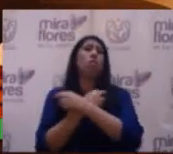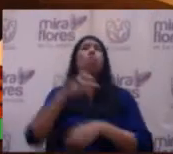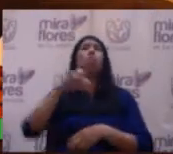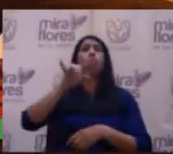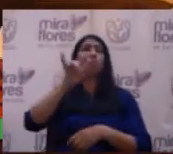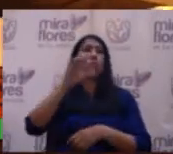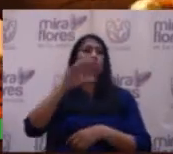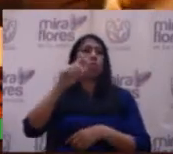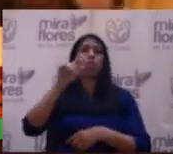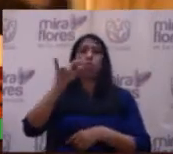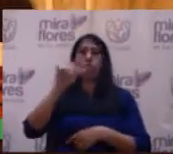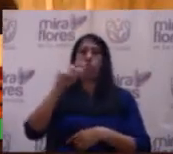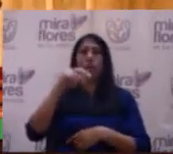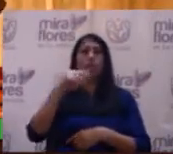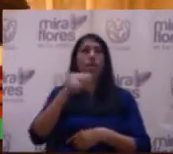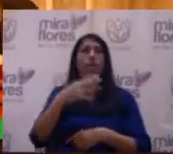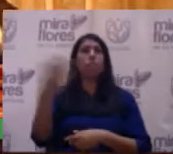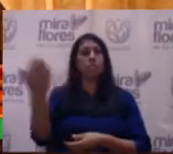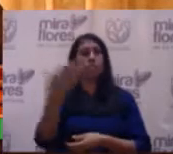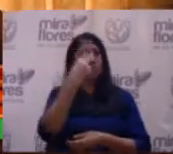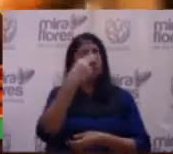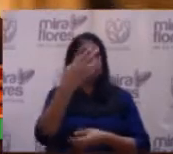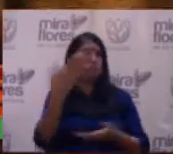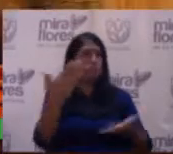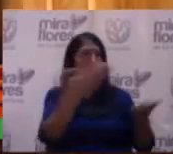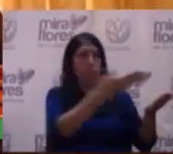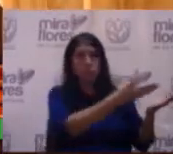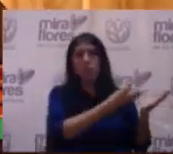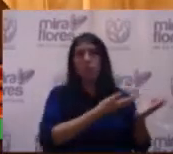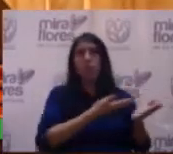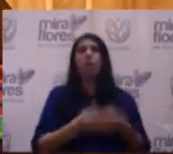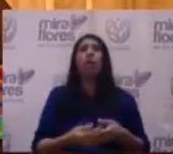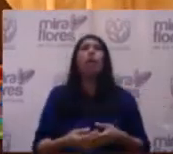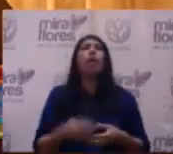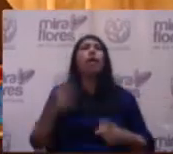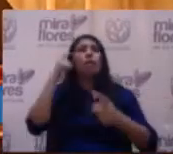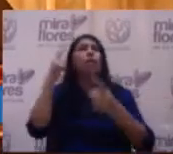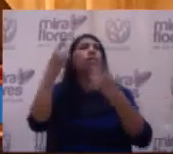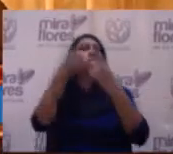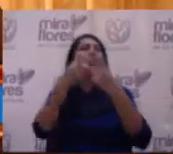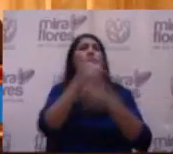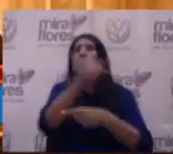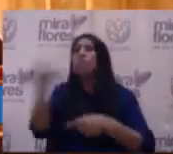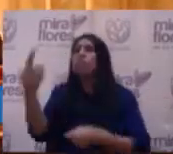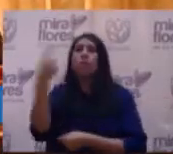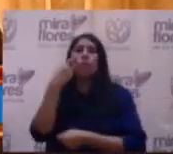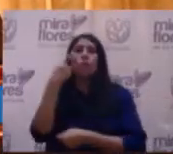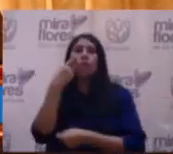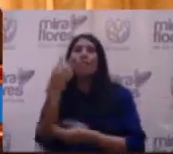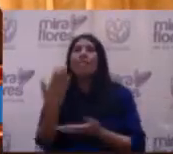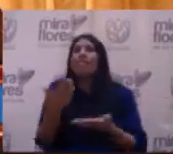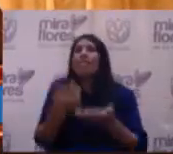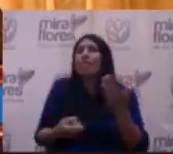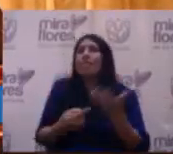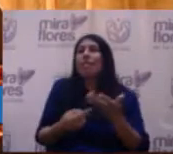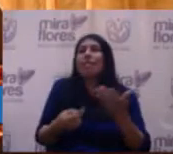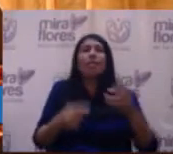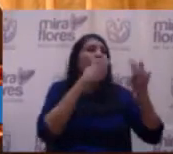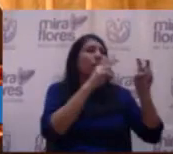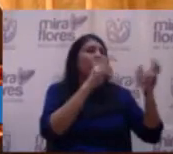por este lado para que lo vayan viendo. La finalidad de que ustedes conozcan qué cosa es lo que aparece ahí es para